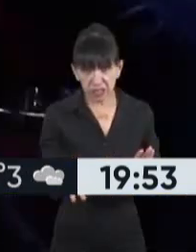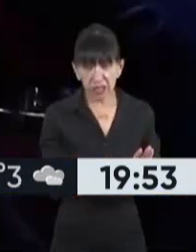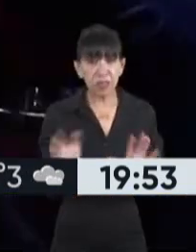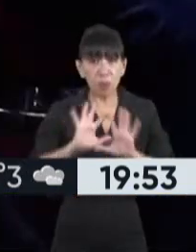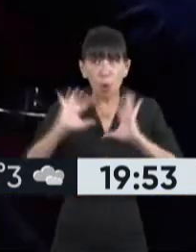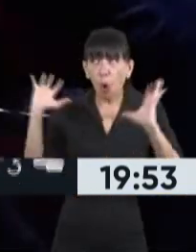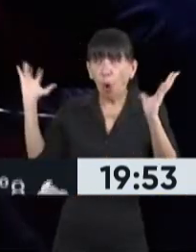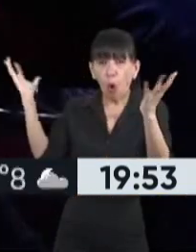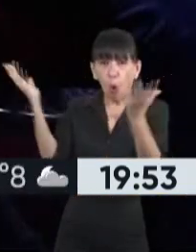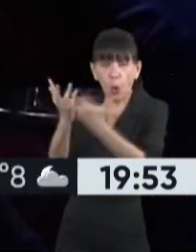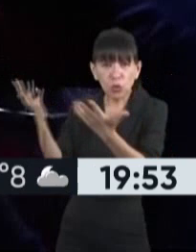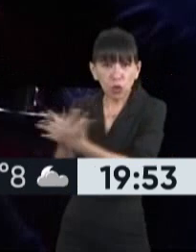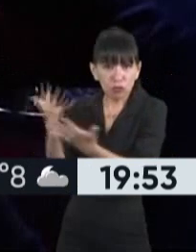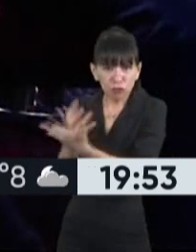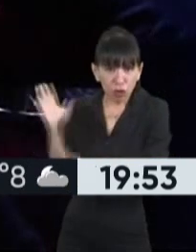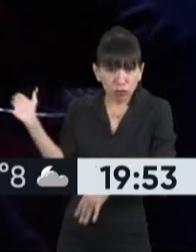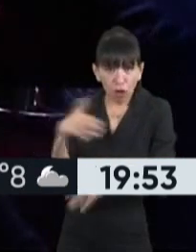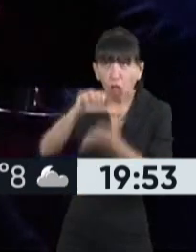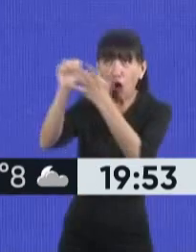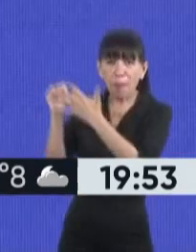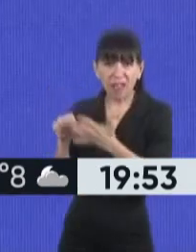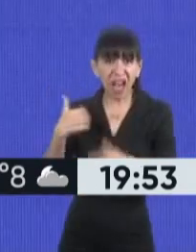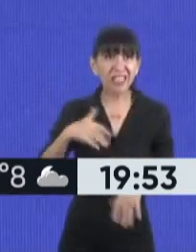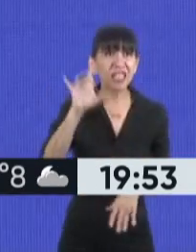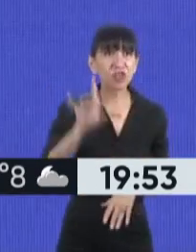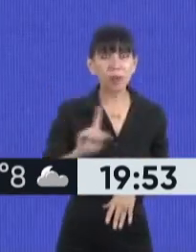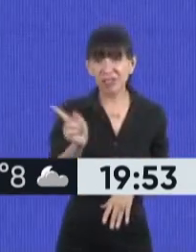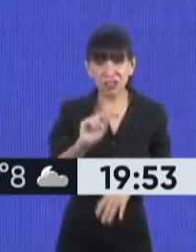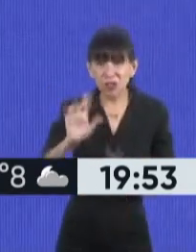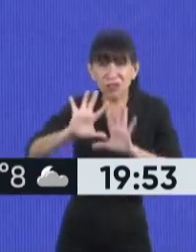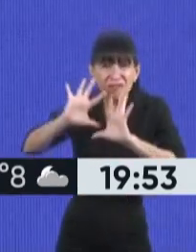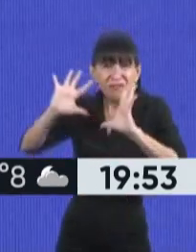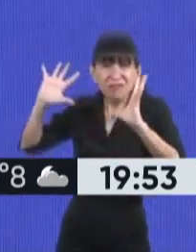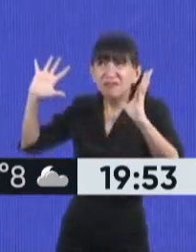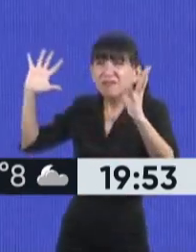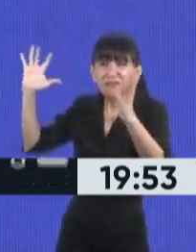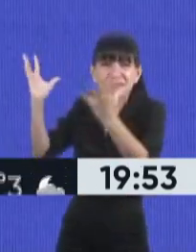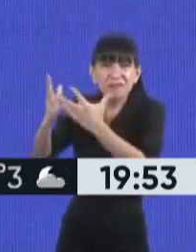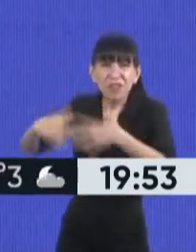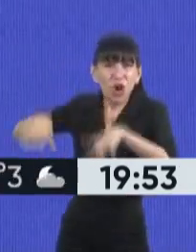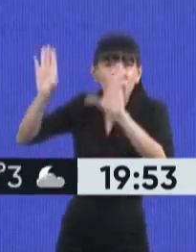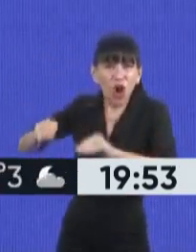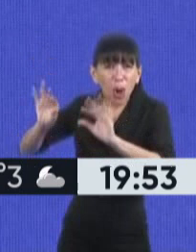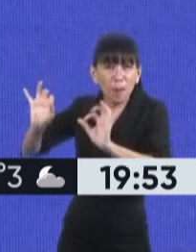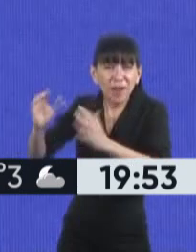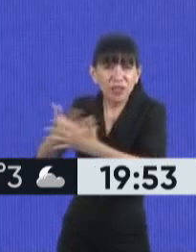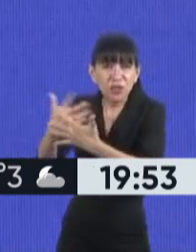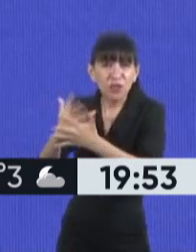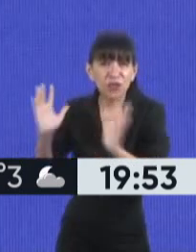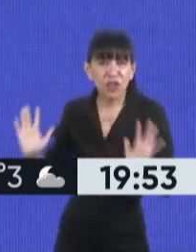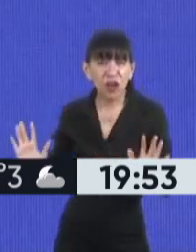toda, no la Argentina. La humanidad entera vivió eso. Nosotros